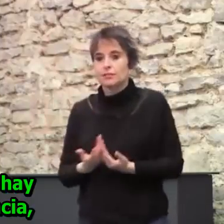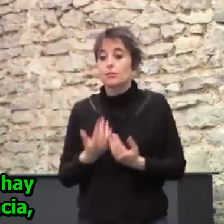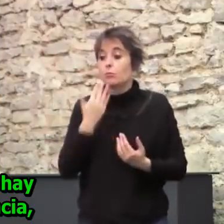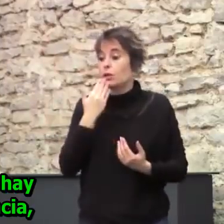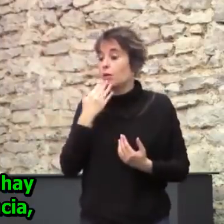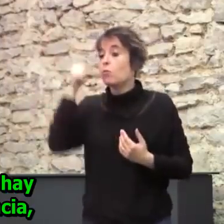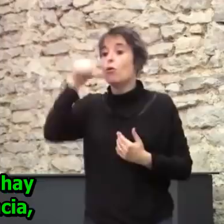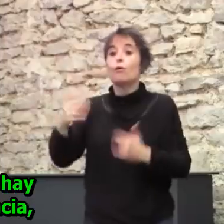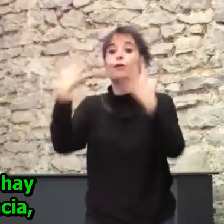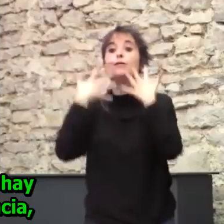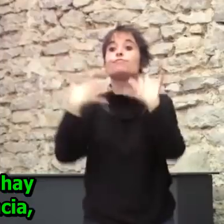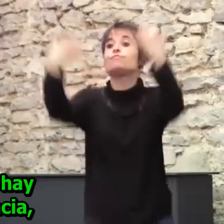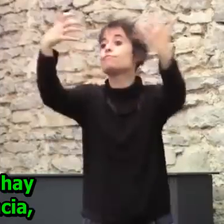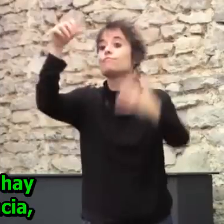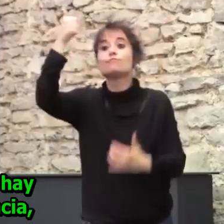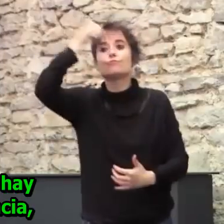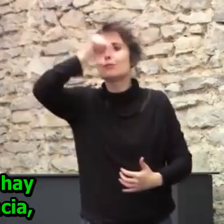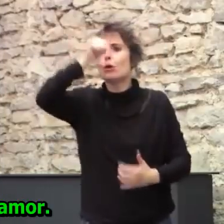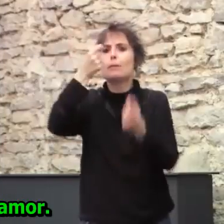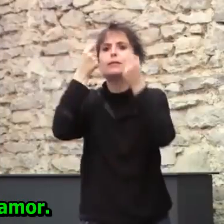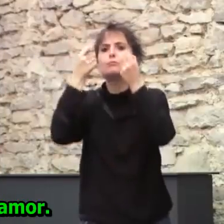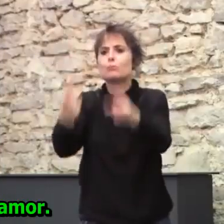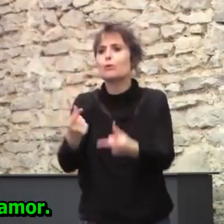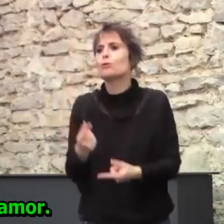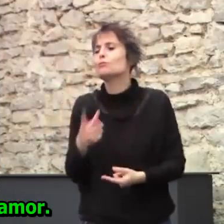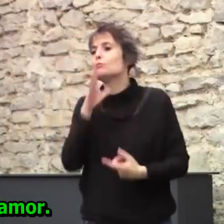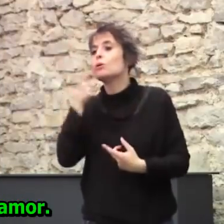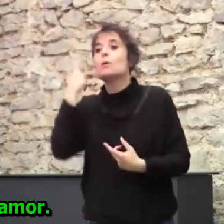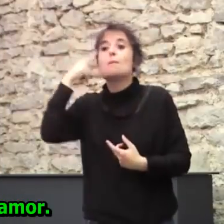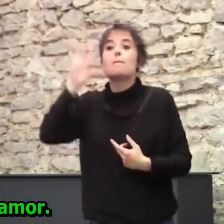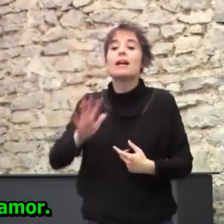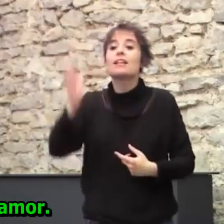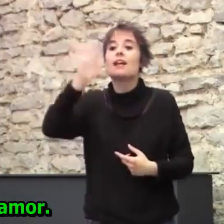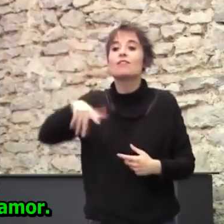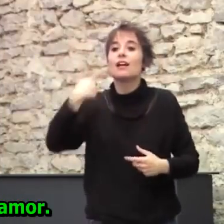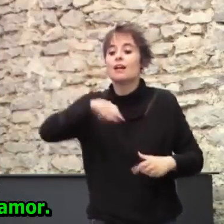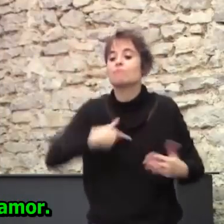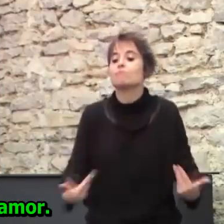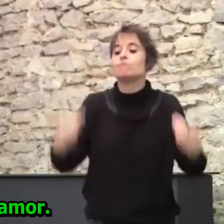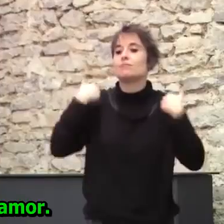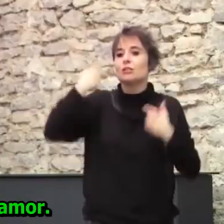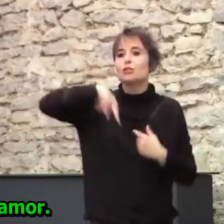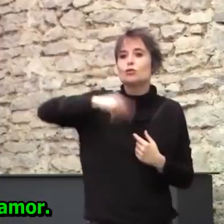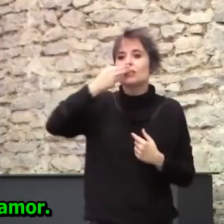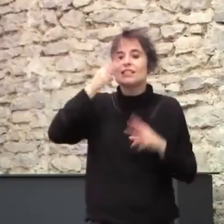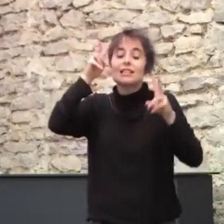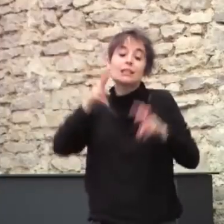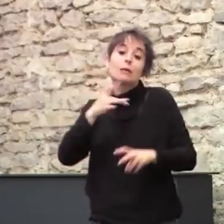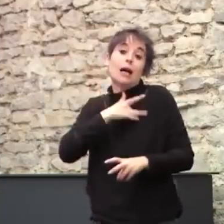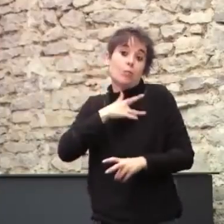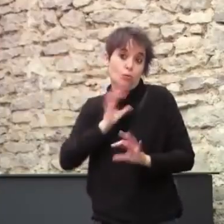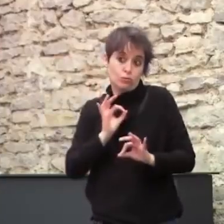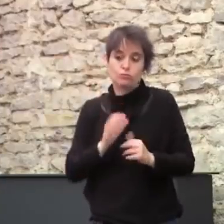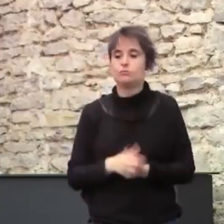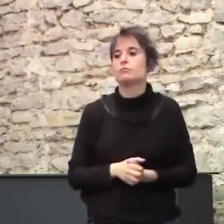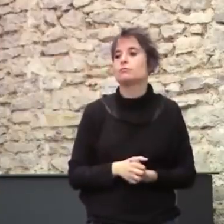es que hoy hay muy pocos hombres en esta conferencia, ¿no? Porque parece que somos nosotras las que nos interesa más el tema del amor.